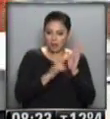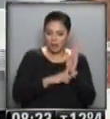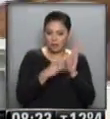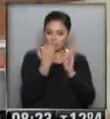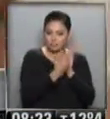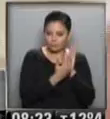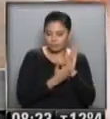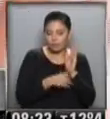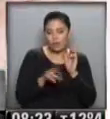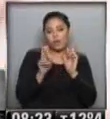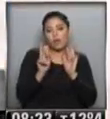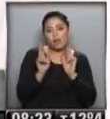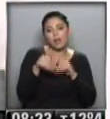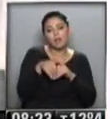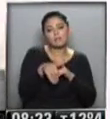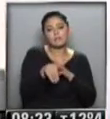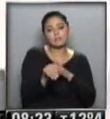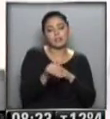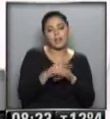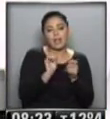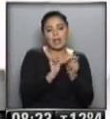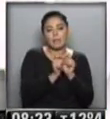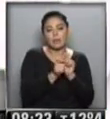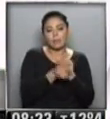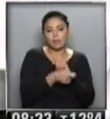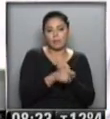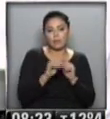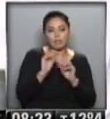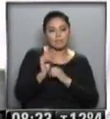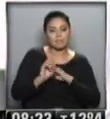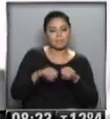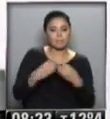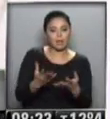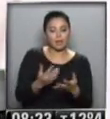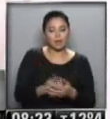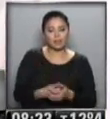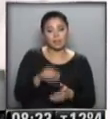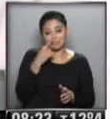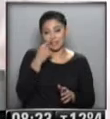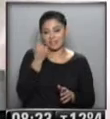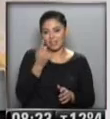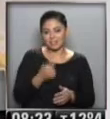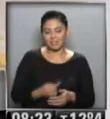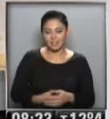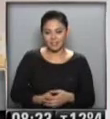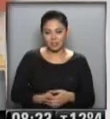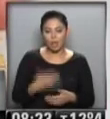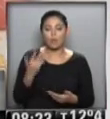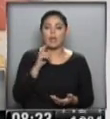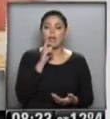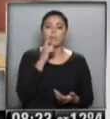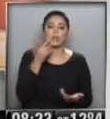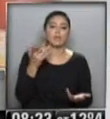puedan seguir produciéndose mejoras desde ahí lo cual sería sería muy interesante por ejemplo podría